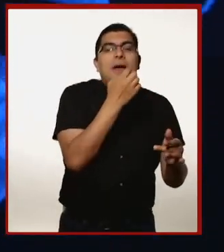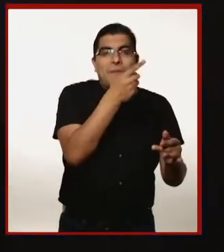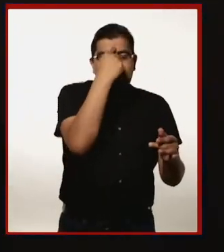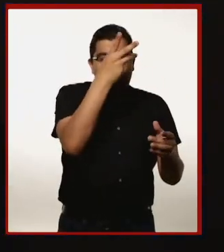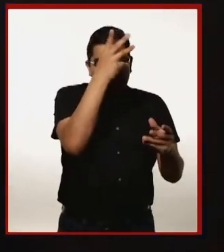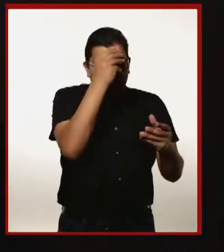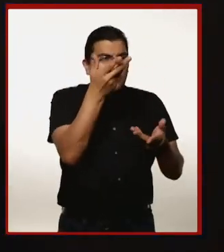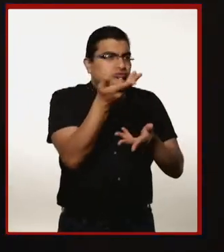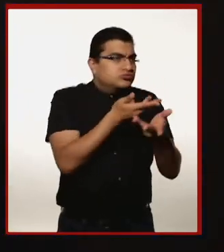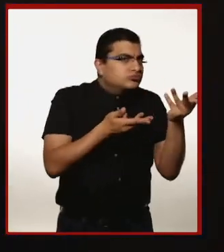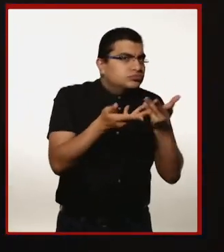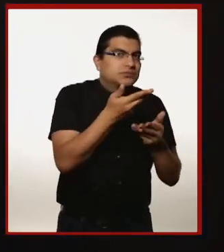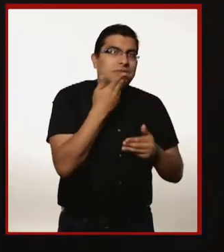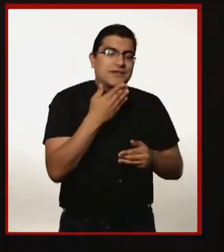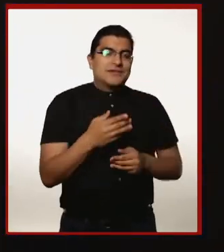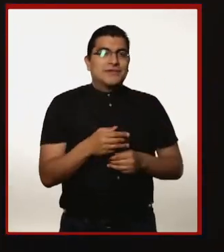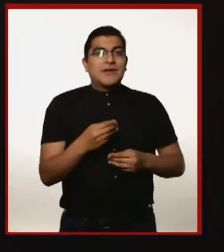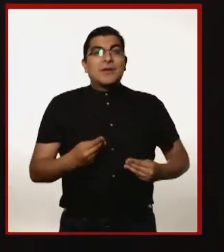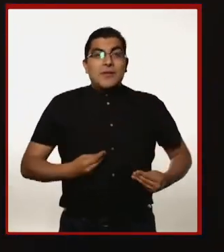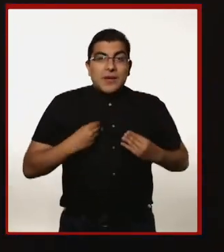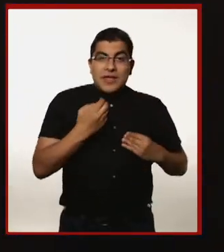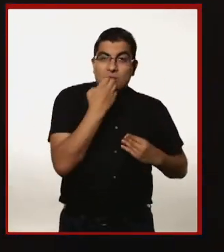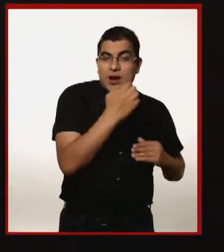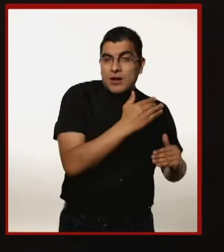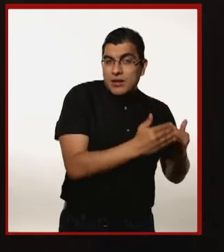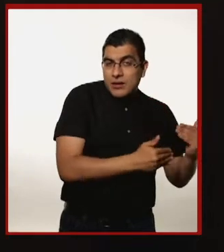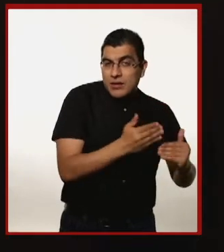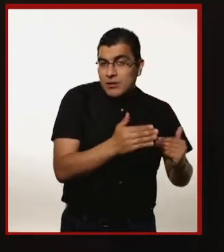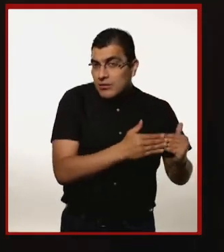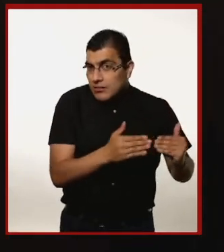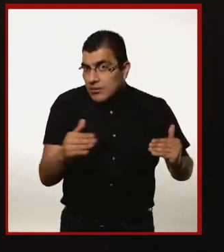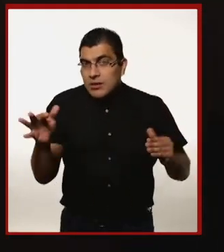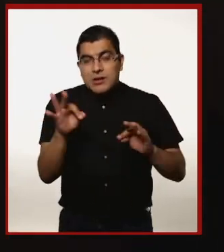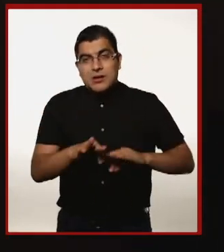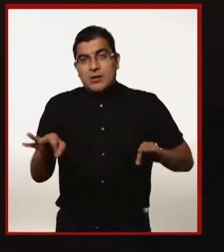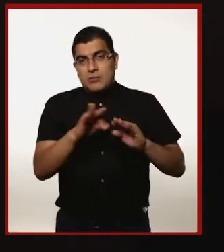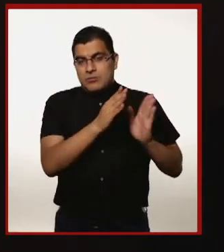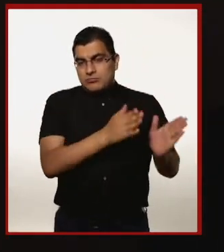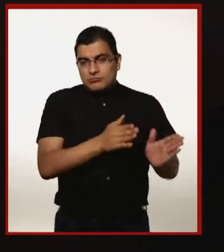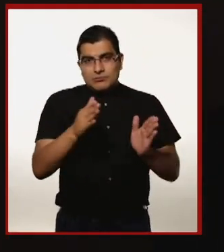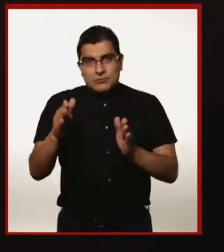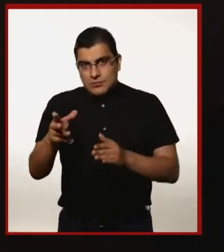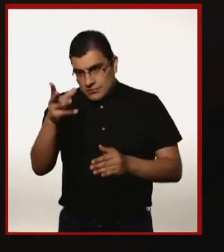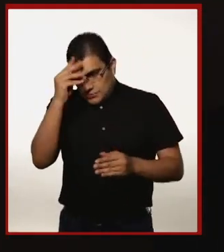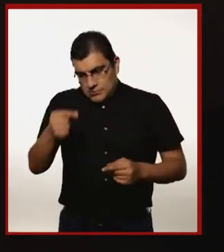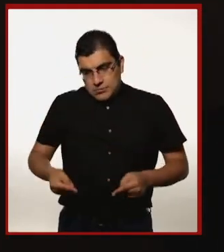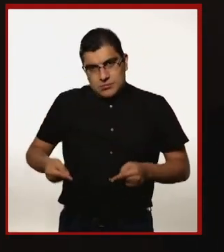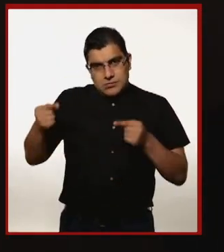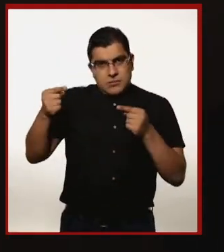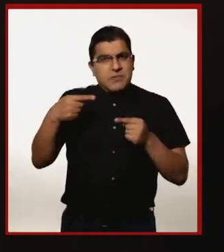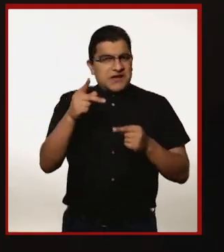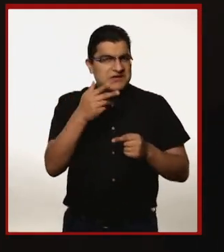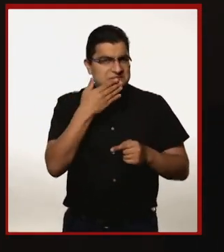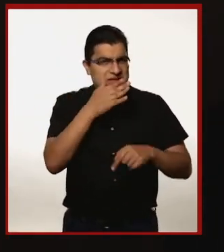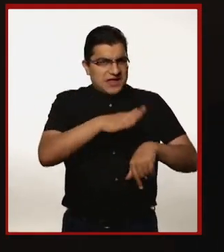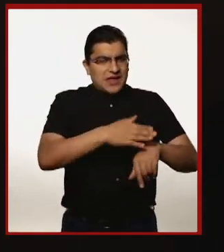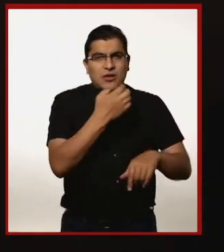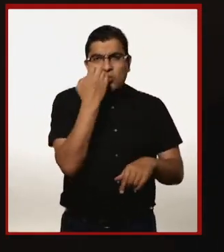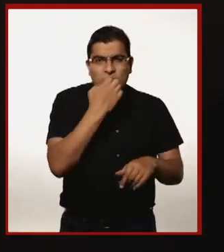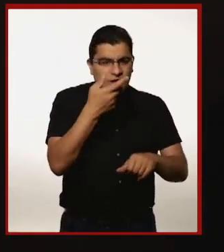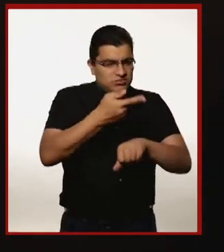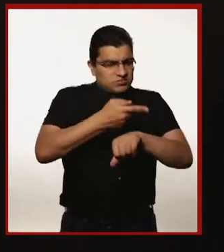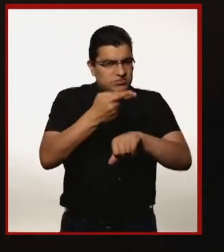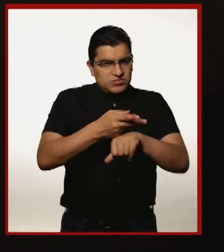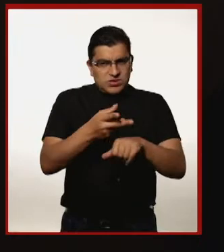convivir, ¿no? Sabemos que cada etapa de la escuela es importante en el crecimiento del ser humano. Sin embargo, ¿por qué justamente se dice